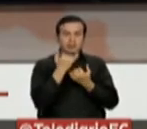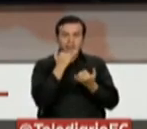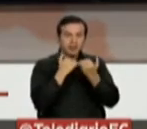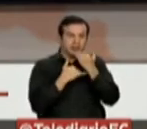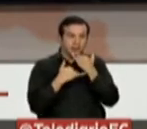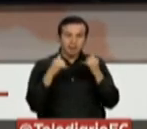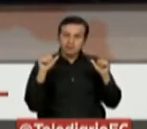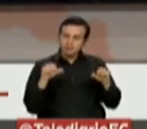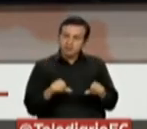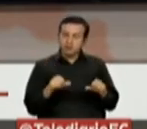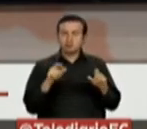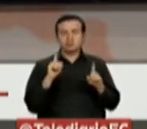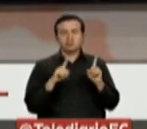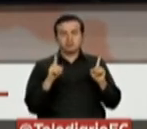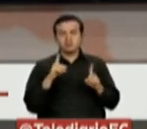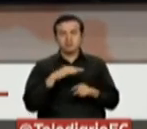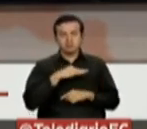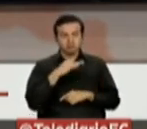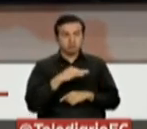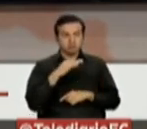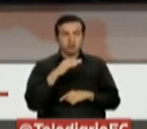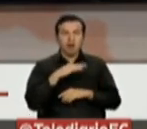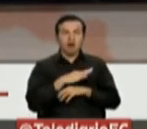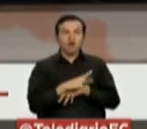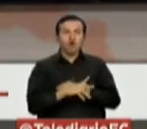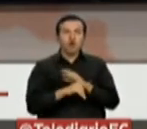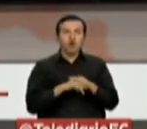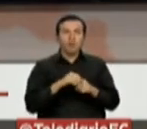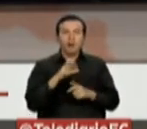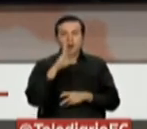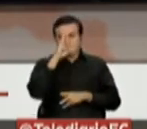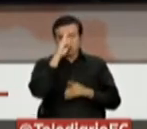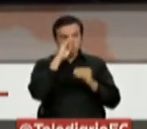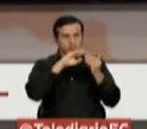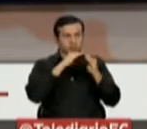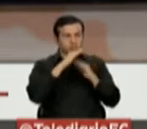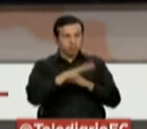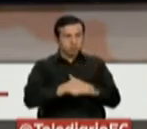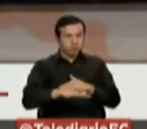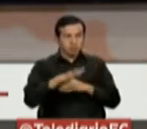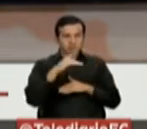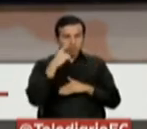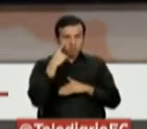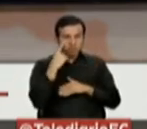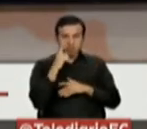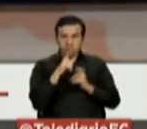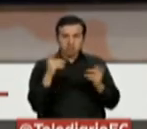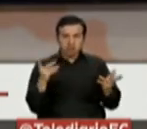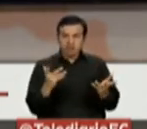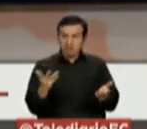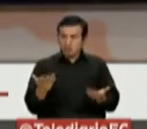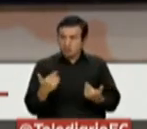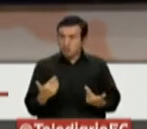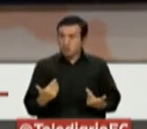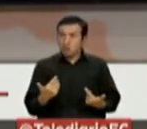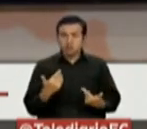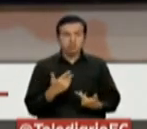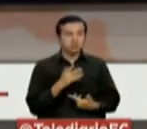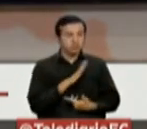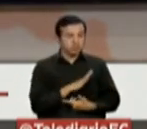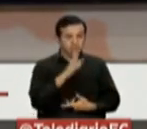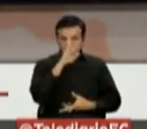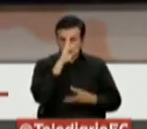forma antiética incluso, a estos conocimientos que las comunidades, a cambio de nada, básicamente han entregado